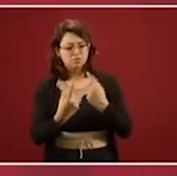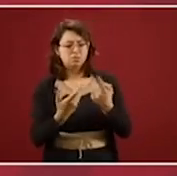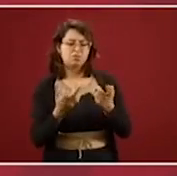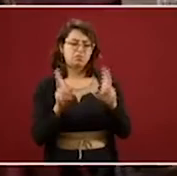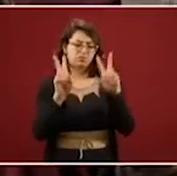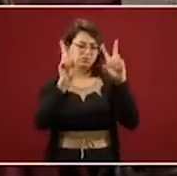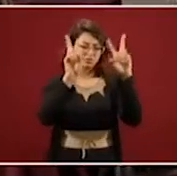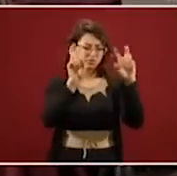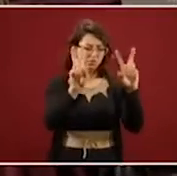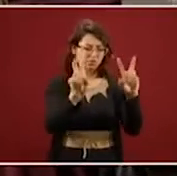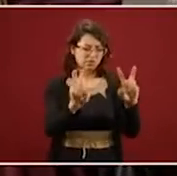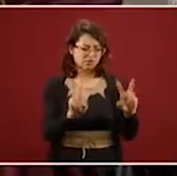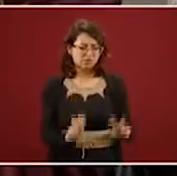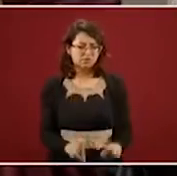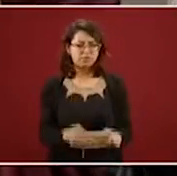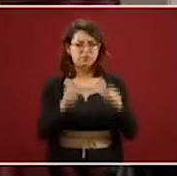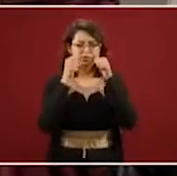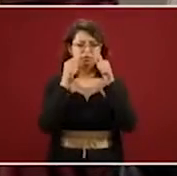Desde luego,